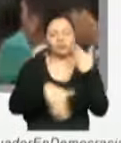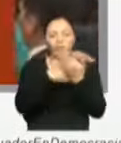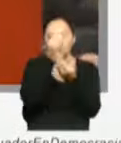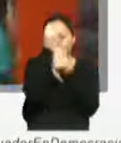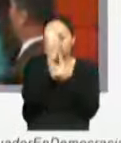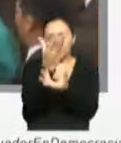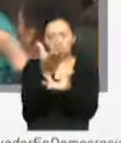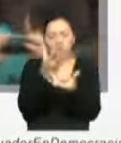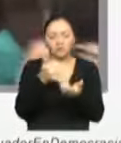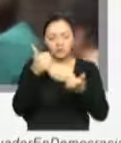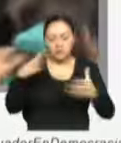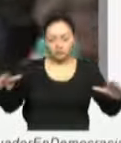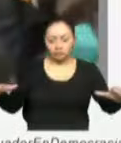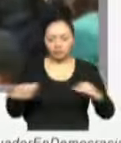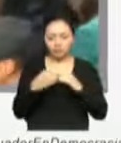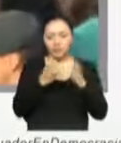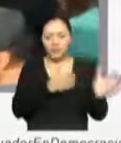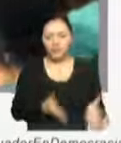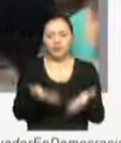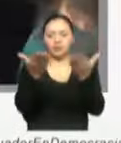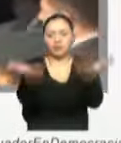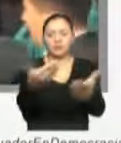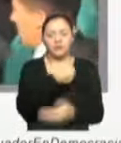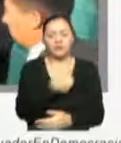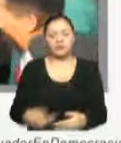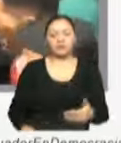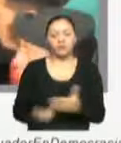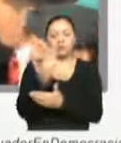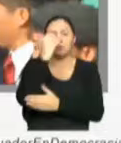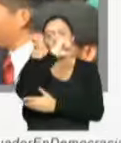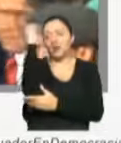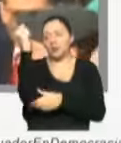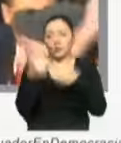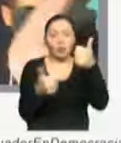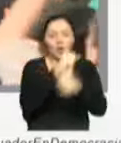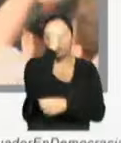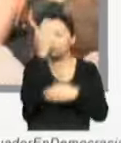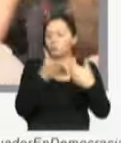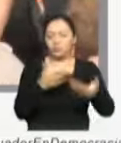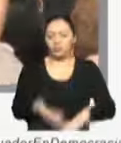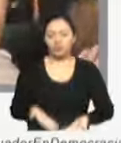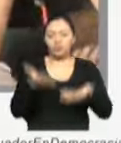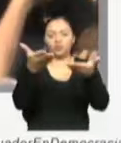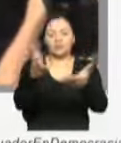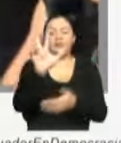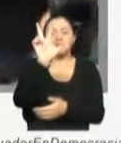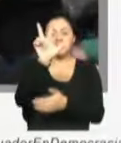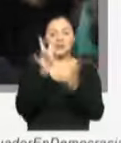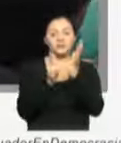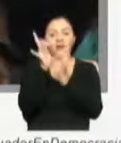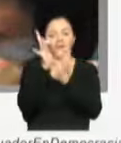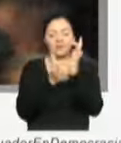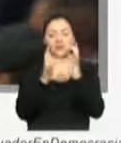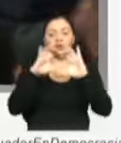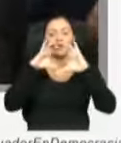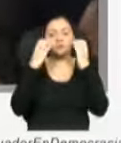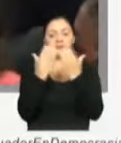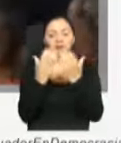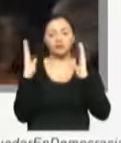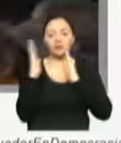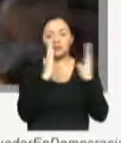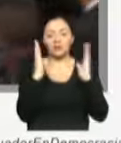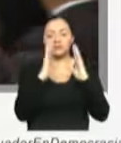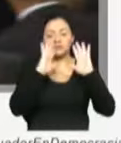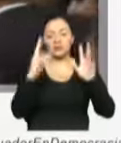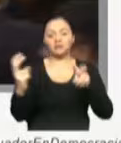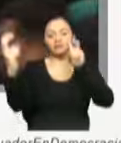información recopilada al nuevo presidente de la República. Es decir, desde el 3 de abril ya la comisión de transición del presidente